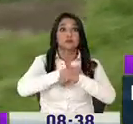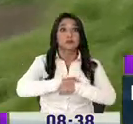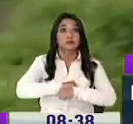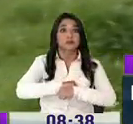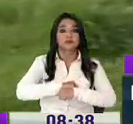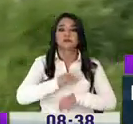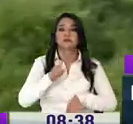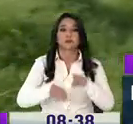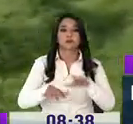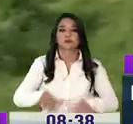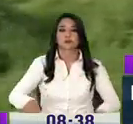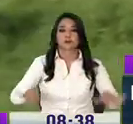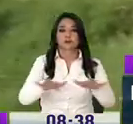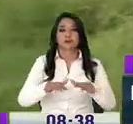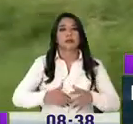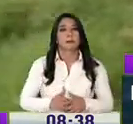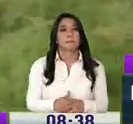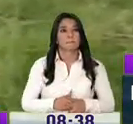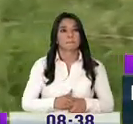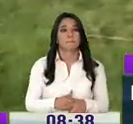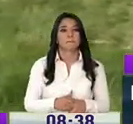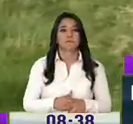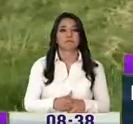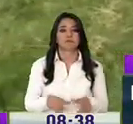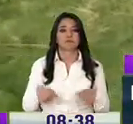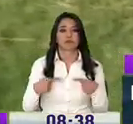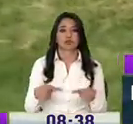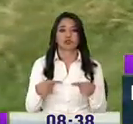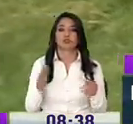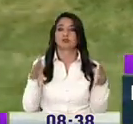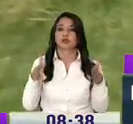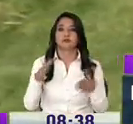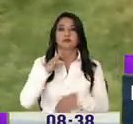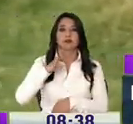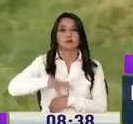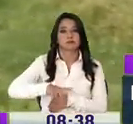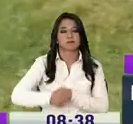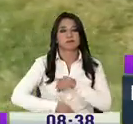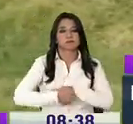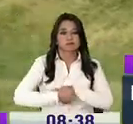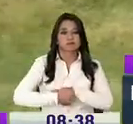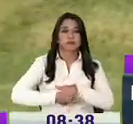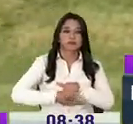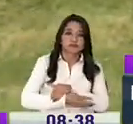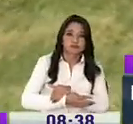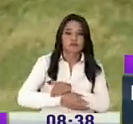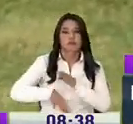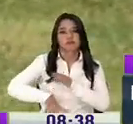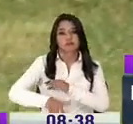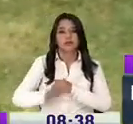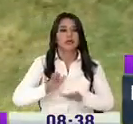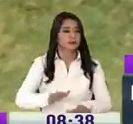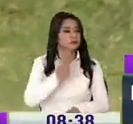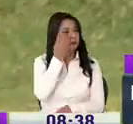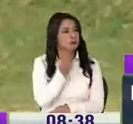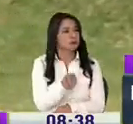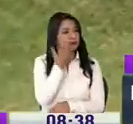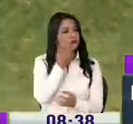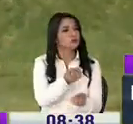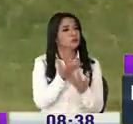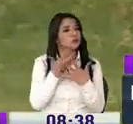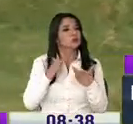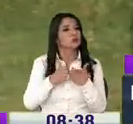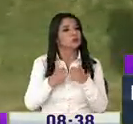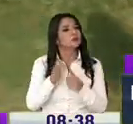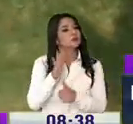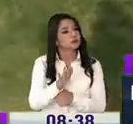hacen de este lugar un hábitat diario y han sufrido asaltos. Vecino, buenos días, coméntenos acerca de este inconveniente